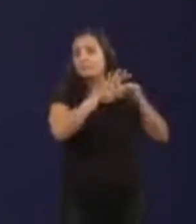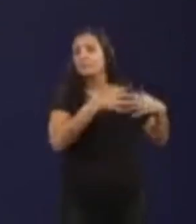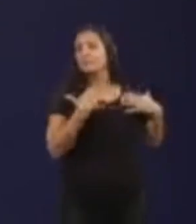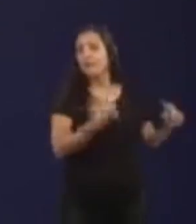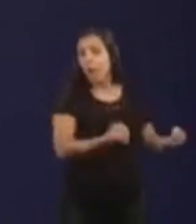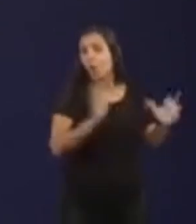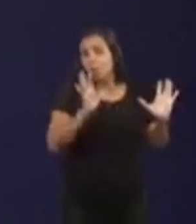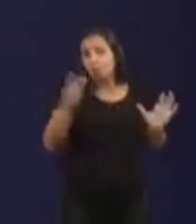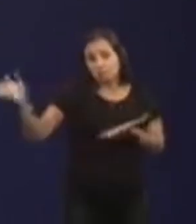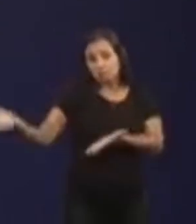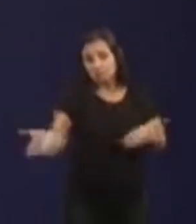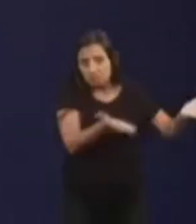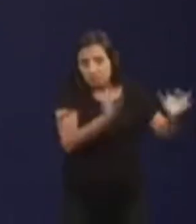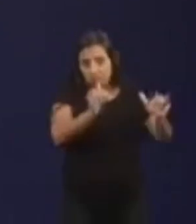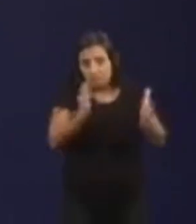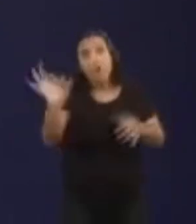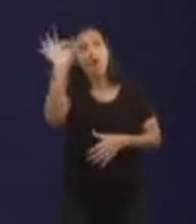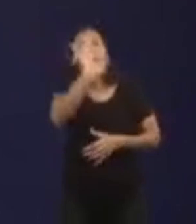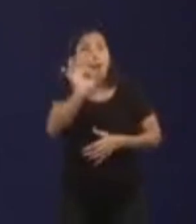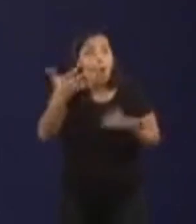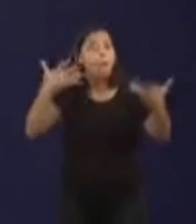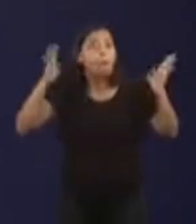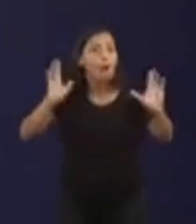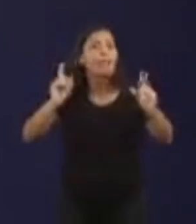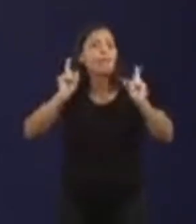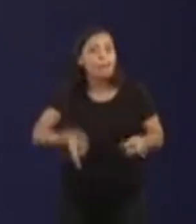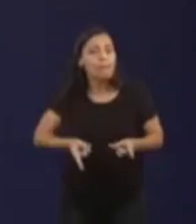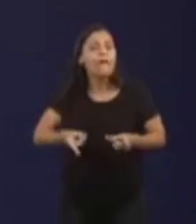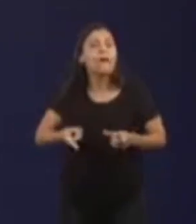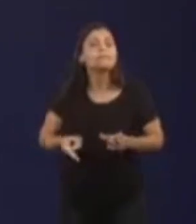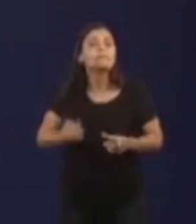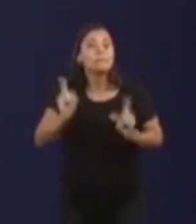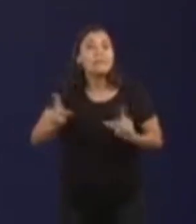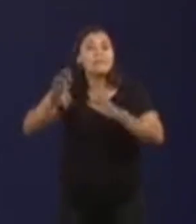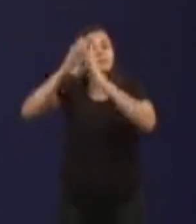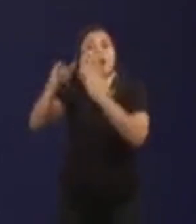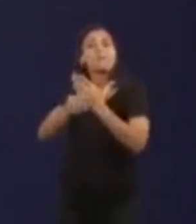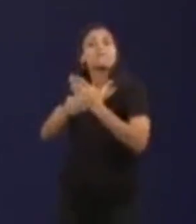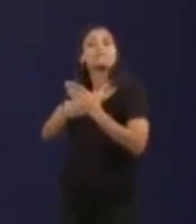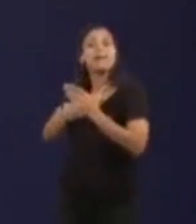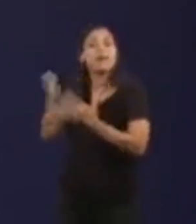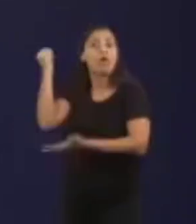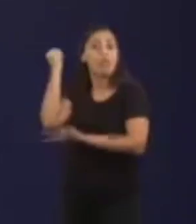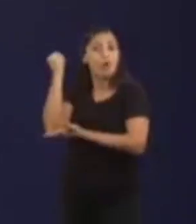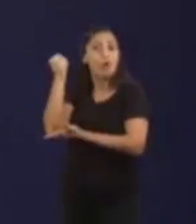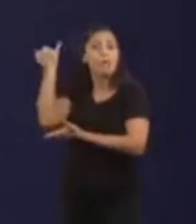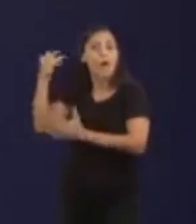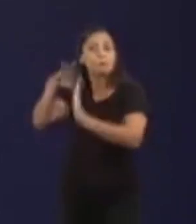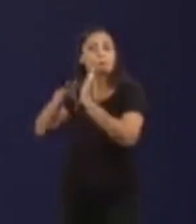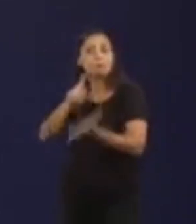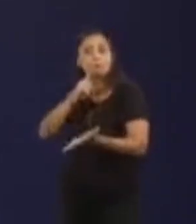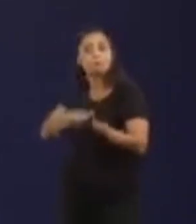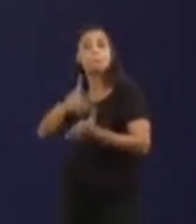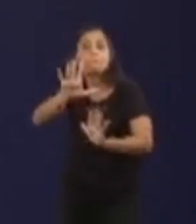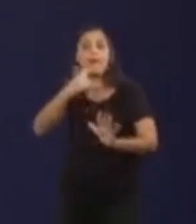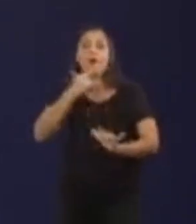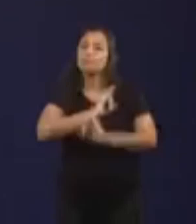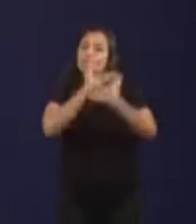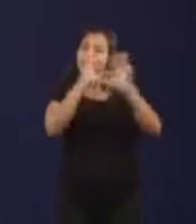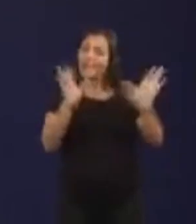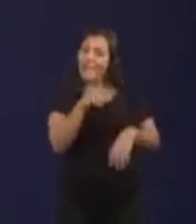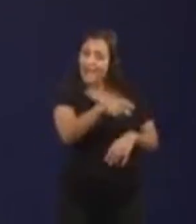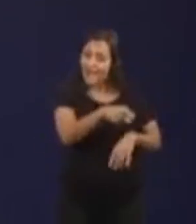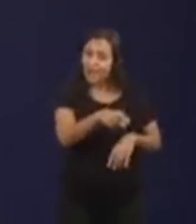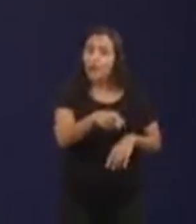también en la eh resolución tomada por el Ministerio de economía aclarándose que la